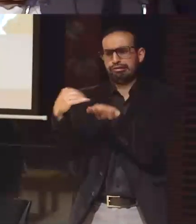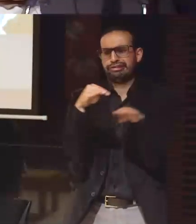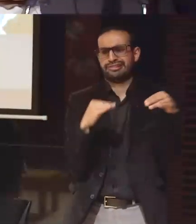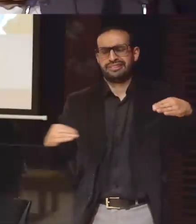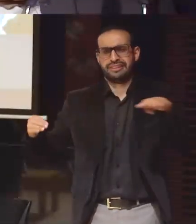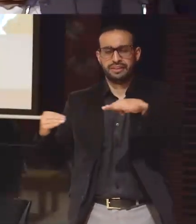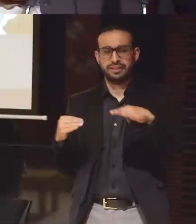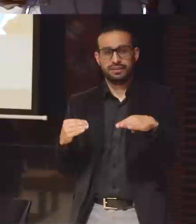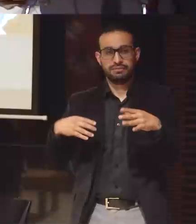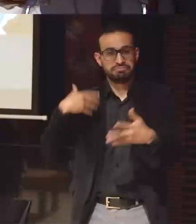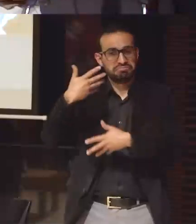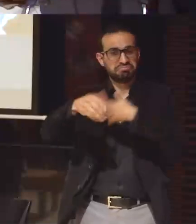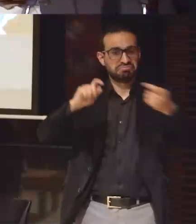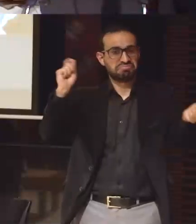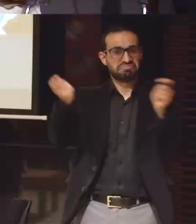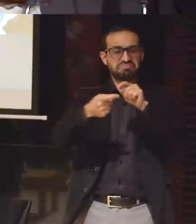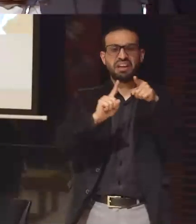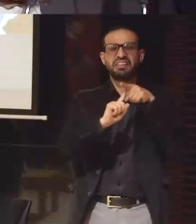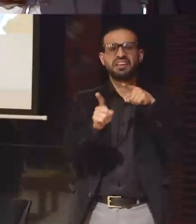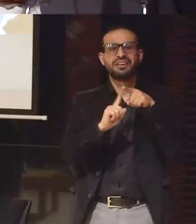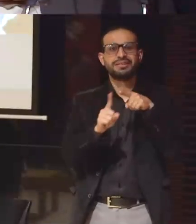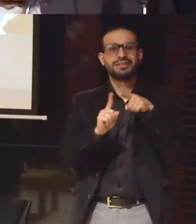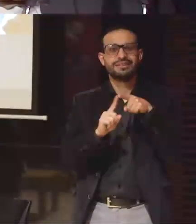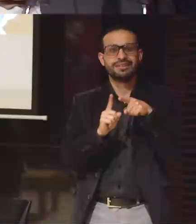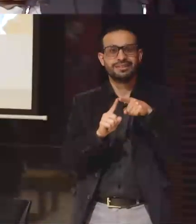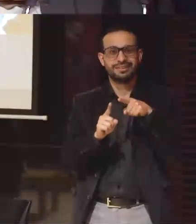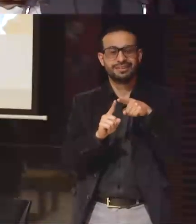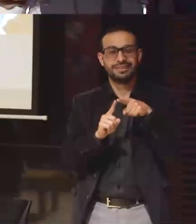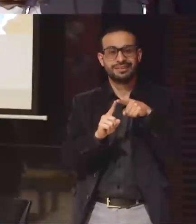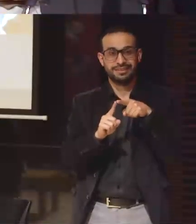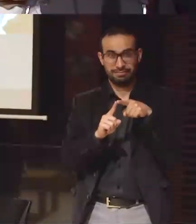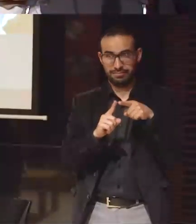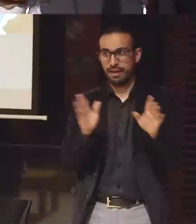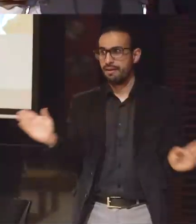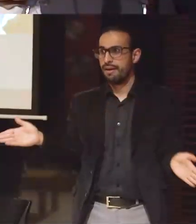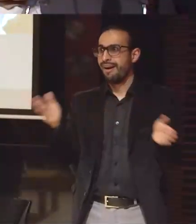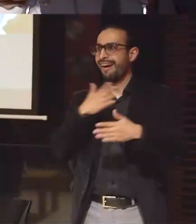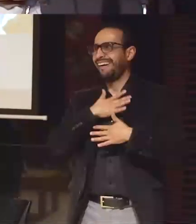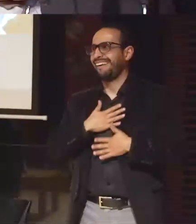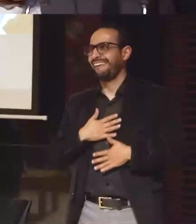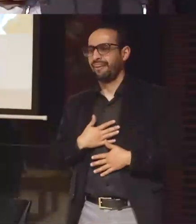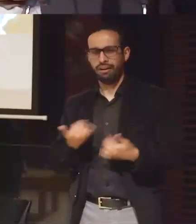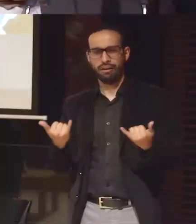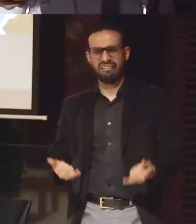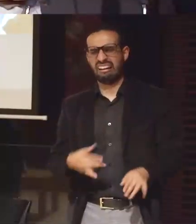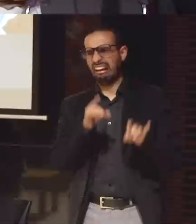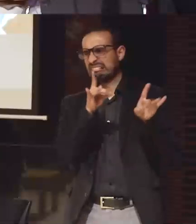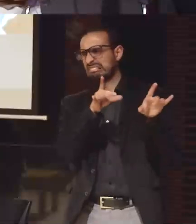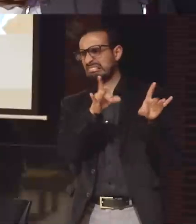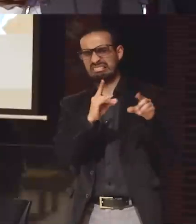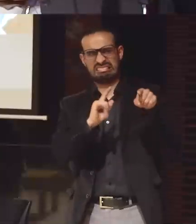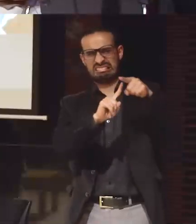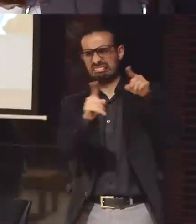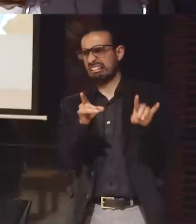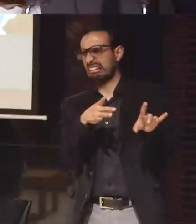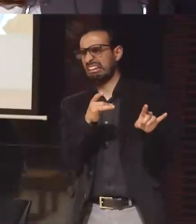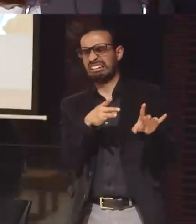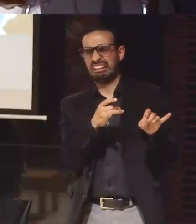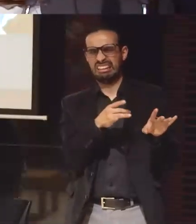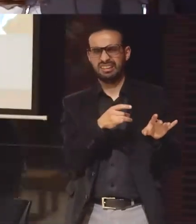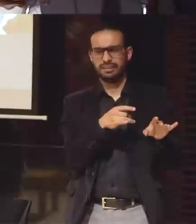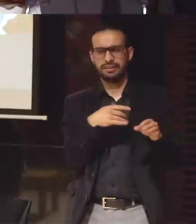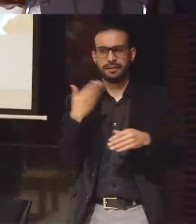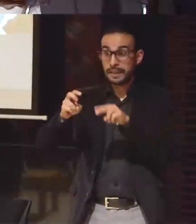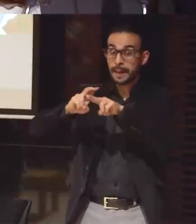Transmilenio. Y ahora, ya no queremos tanto el Transmilenio, pero va a llegar el metro. Yo creo que nos ha faltado un poquito de esa historia y